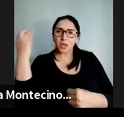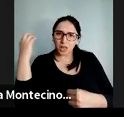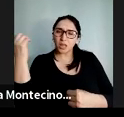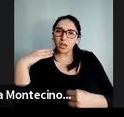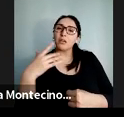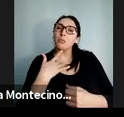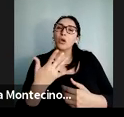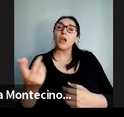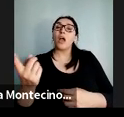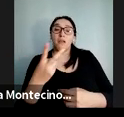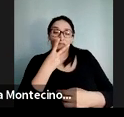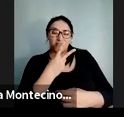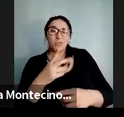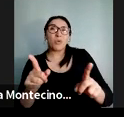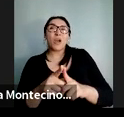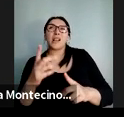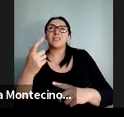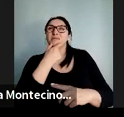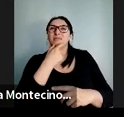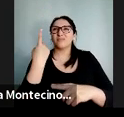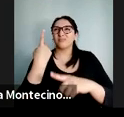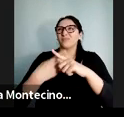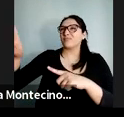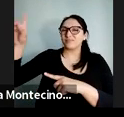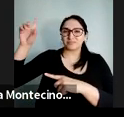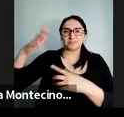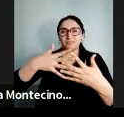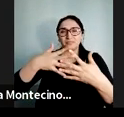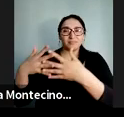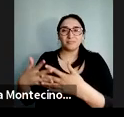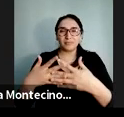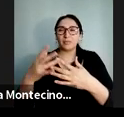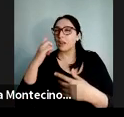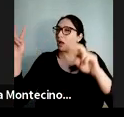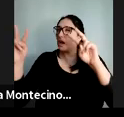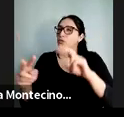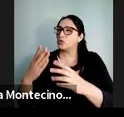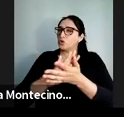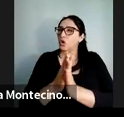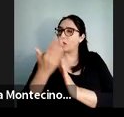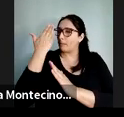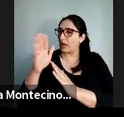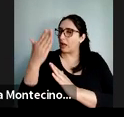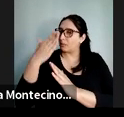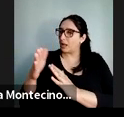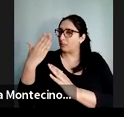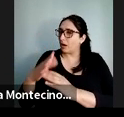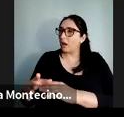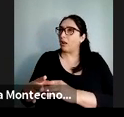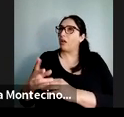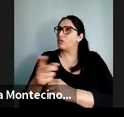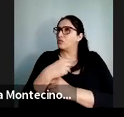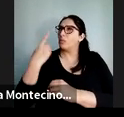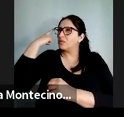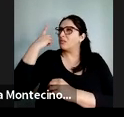veces vemos estos documentales gringos que nos muestran, ¿cierto?, todo lo que está mal o todo lo que está bien, y los consideramos muy